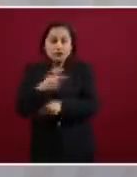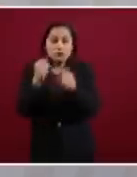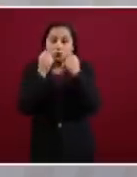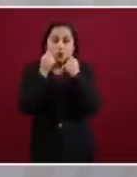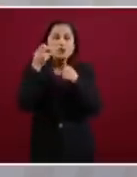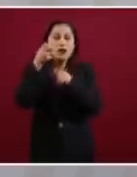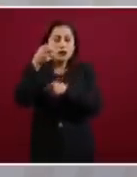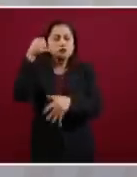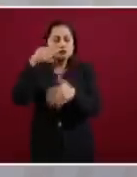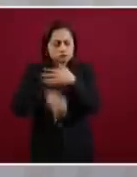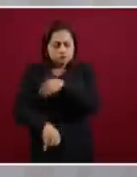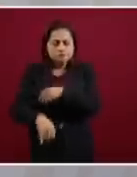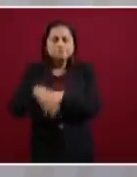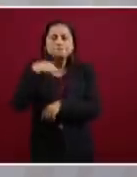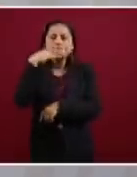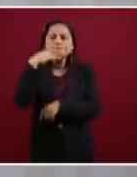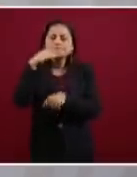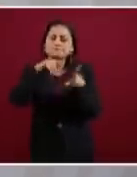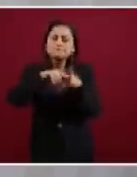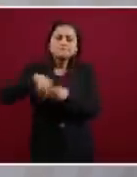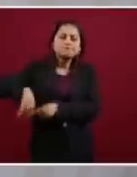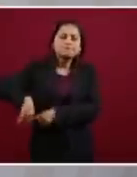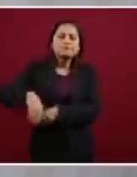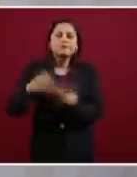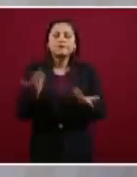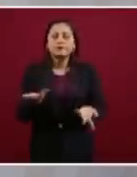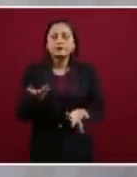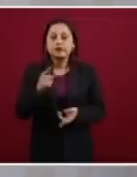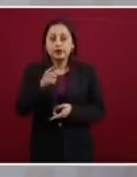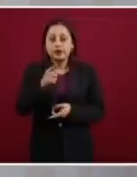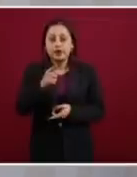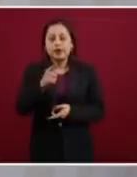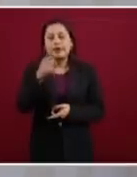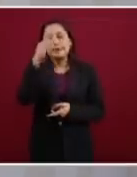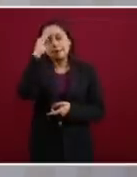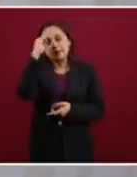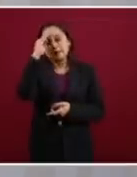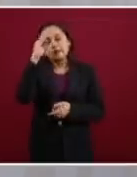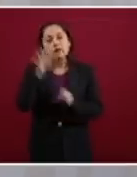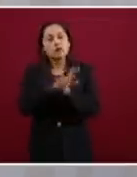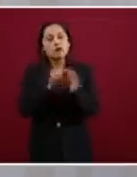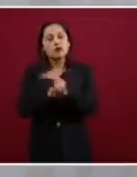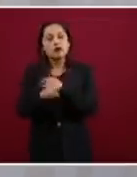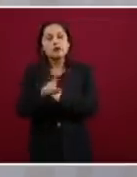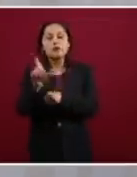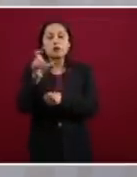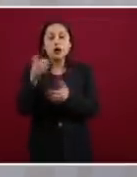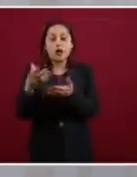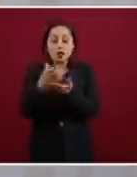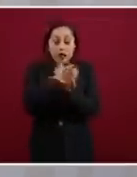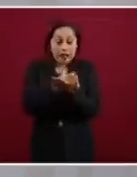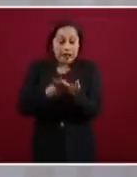hay posibilidades de éxito cuándo